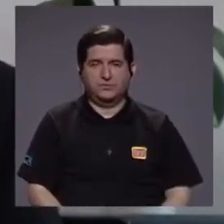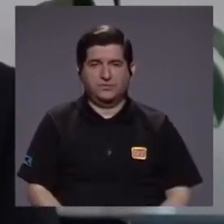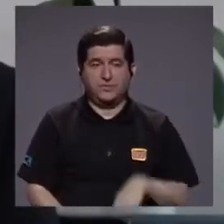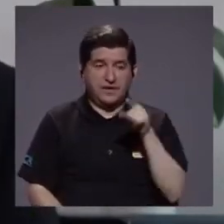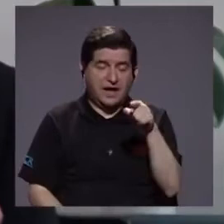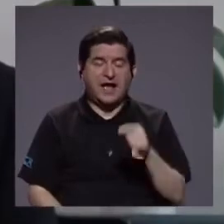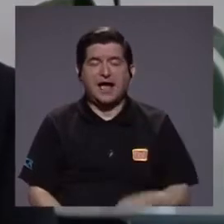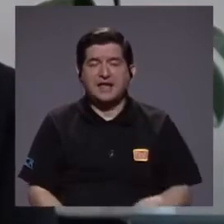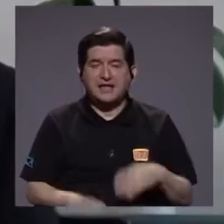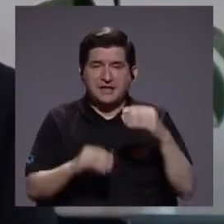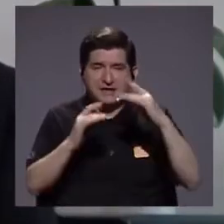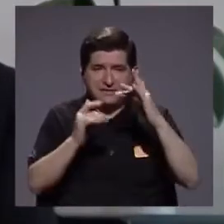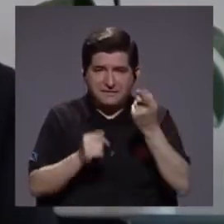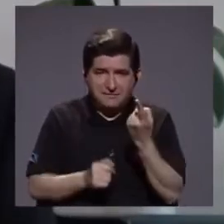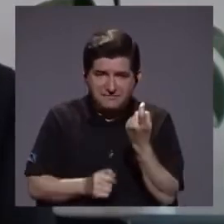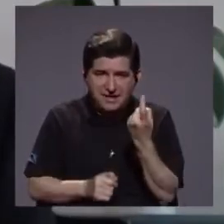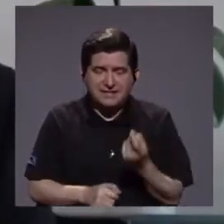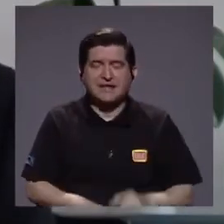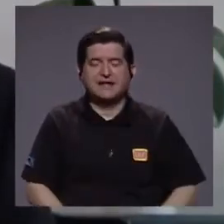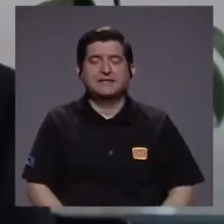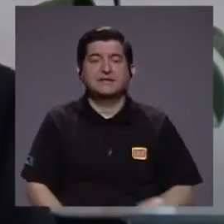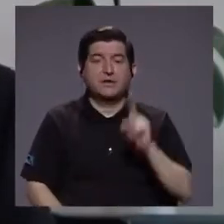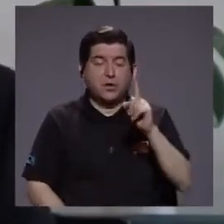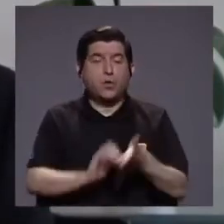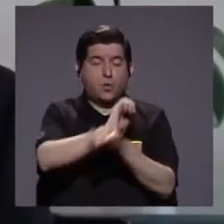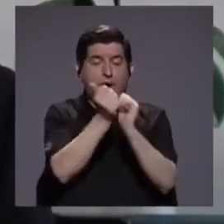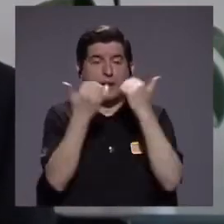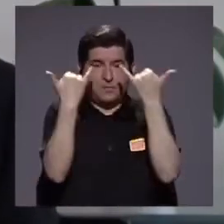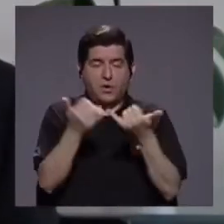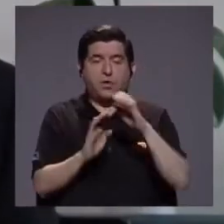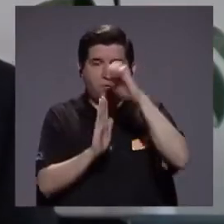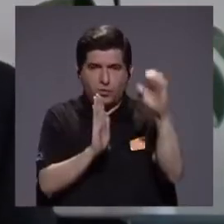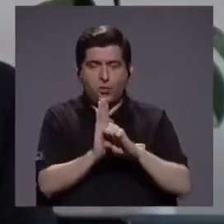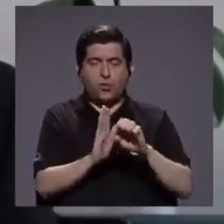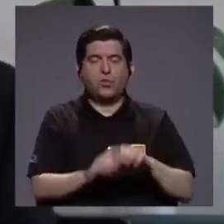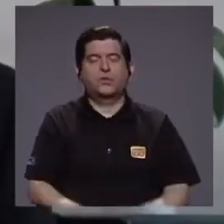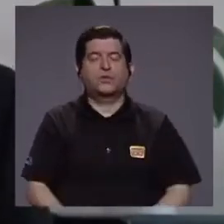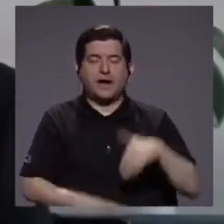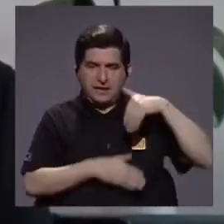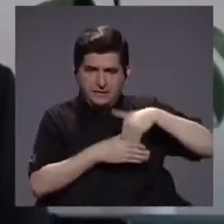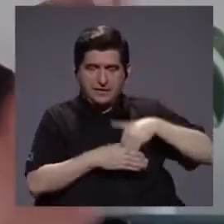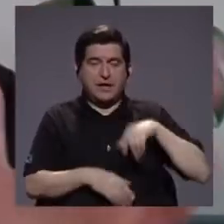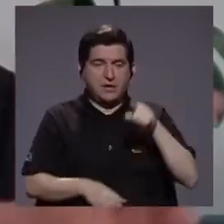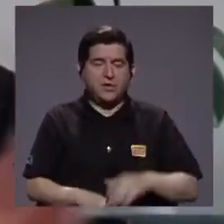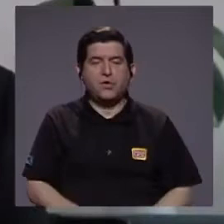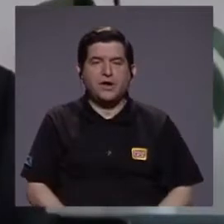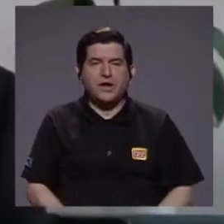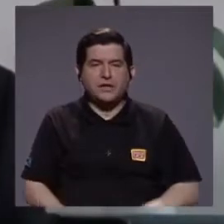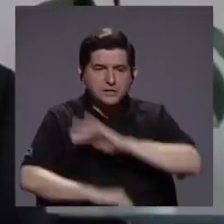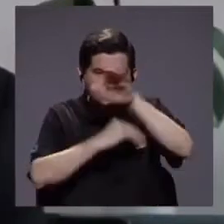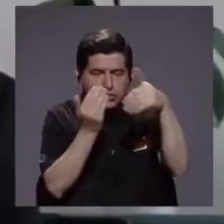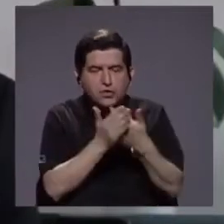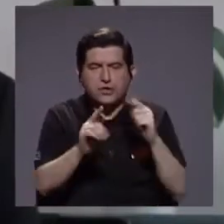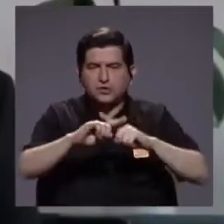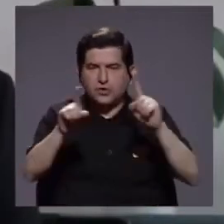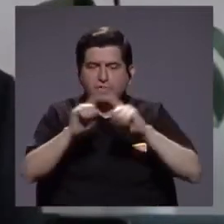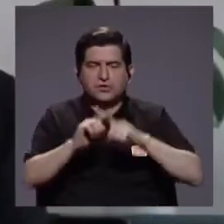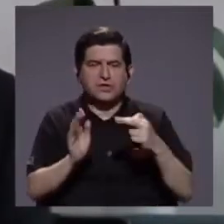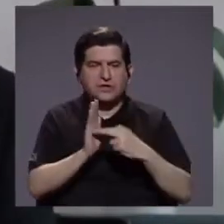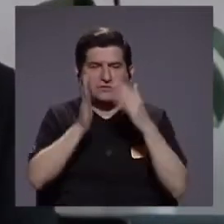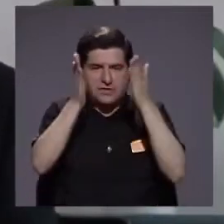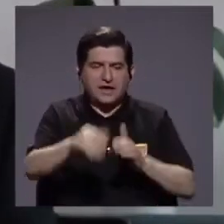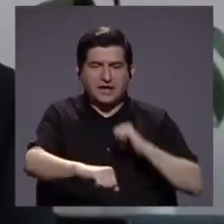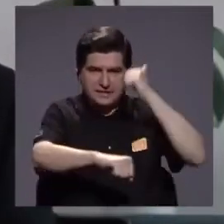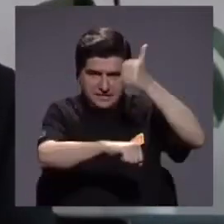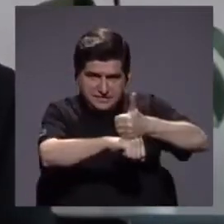esos saldos. Actualmente hay una reforma del Estatuto Orgánico que permite utilizar esos saldos de todas las representaciones y